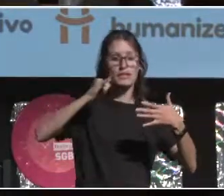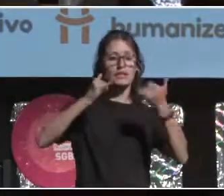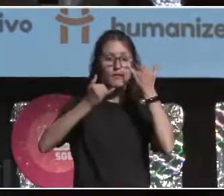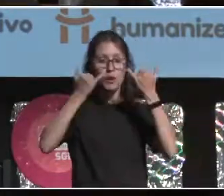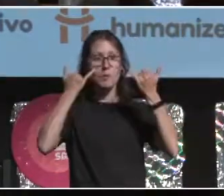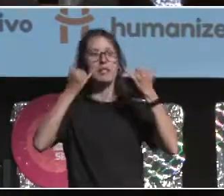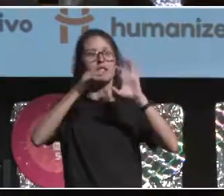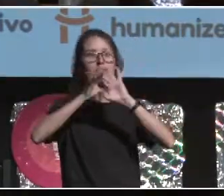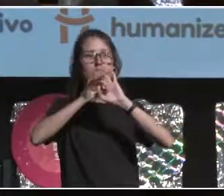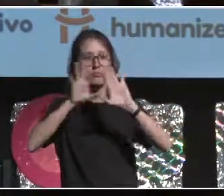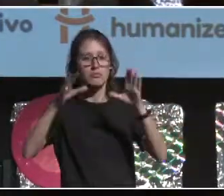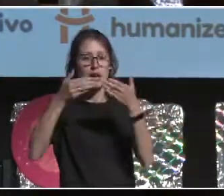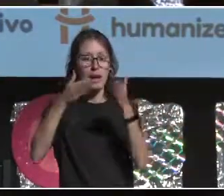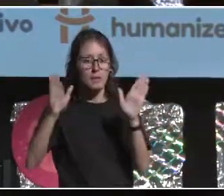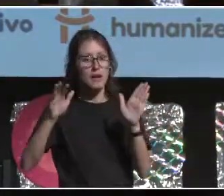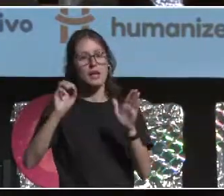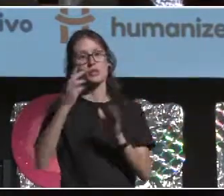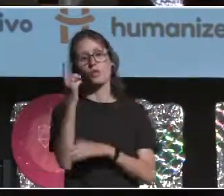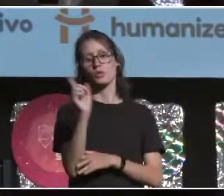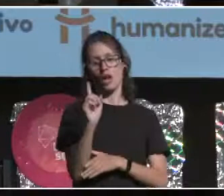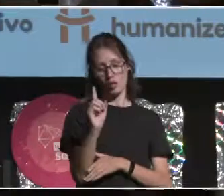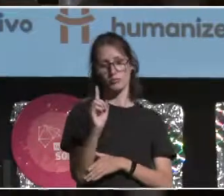Ah, tá.